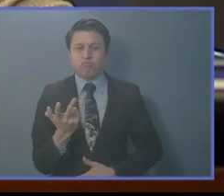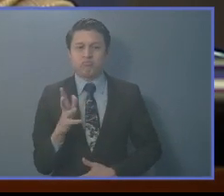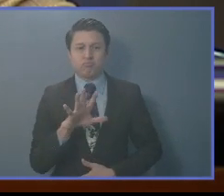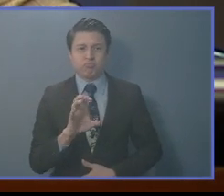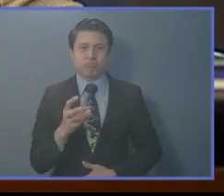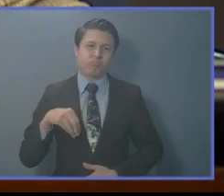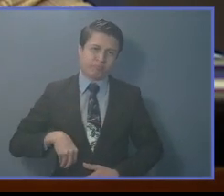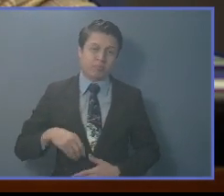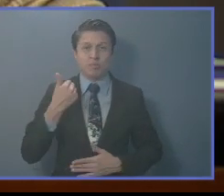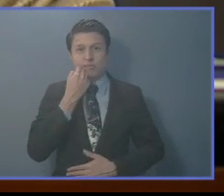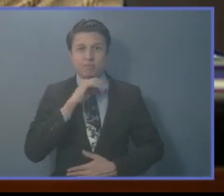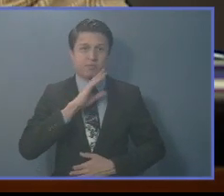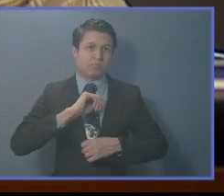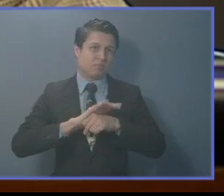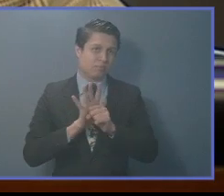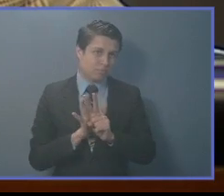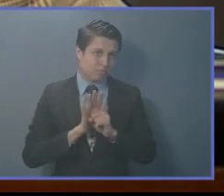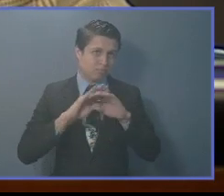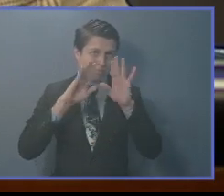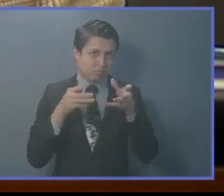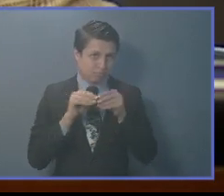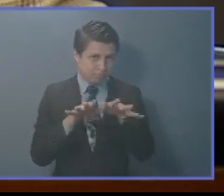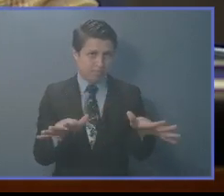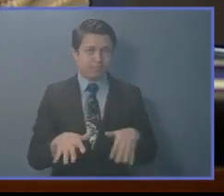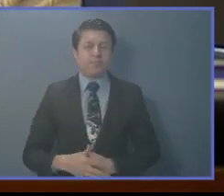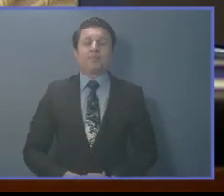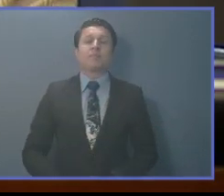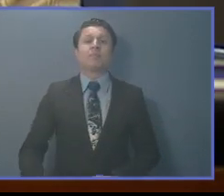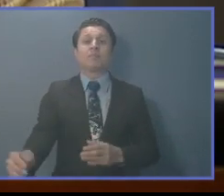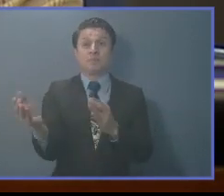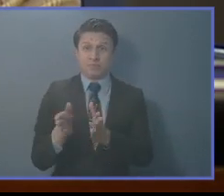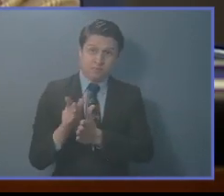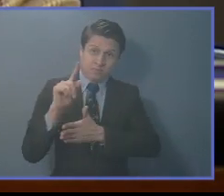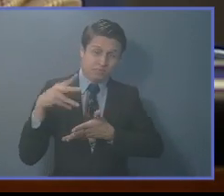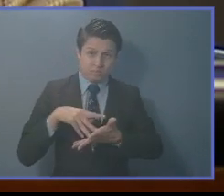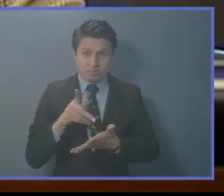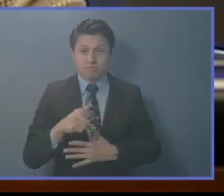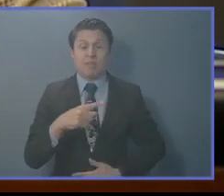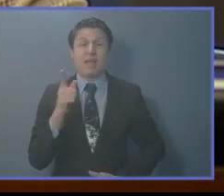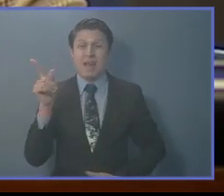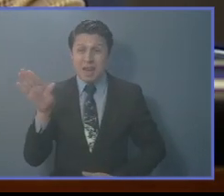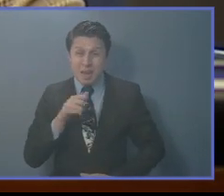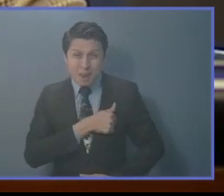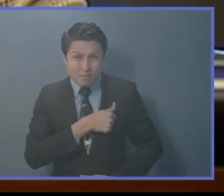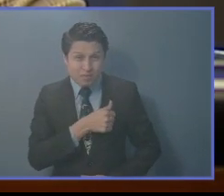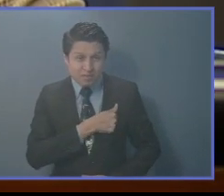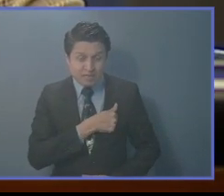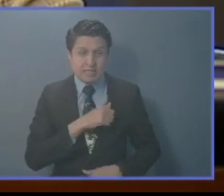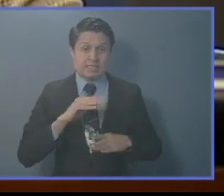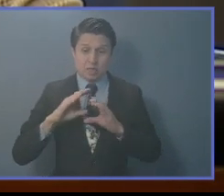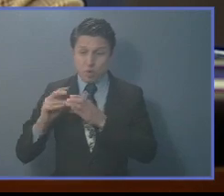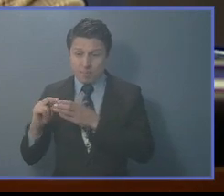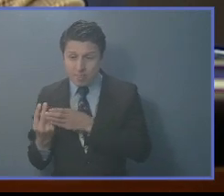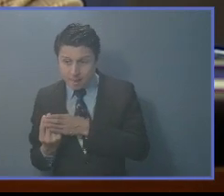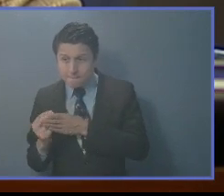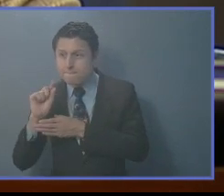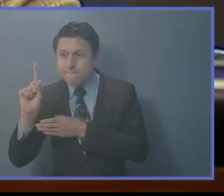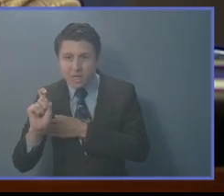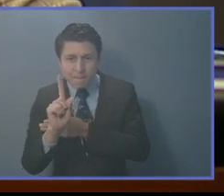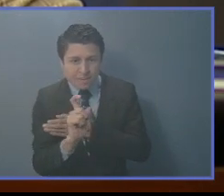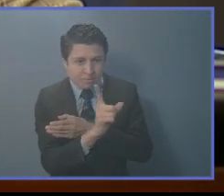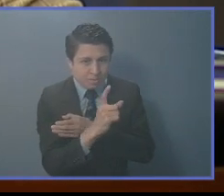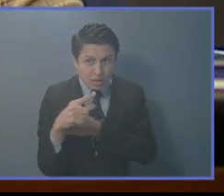por COVID-19. Las instituciones públicas estarán en la obligación de entregar toda la información que solicita el comité sobre las estrategias,